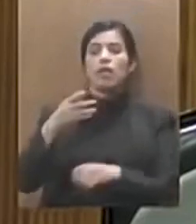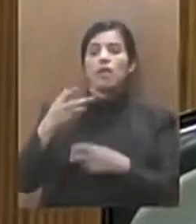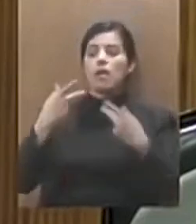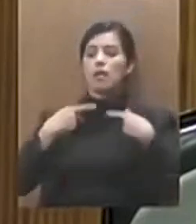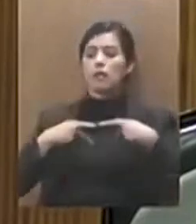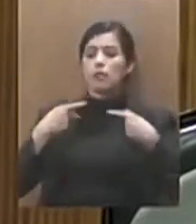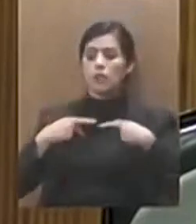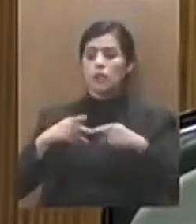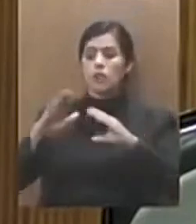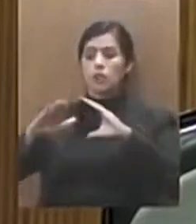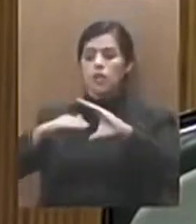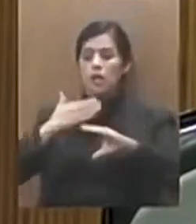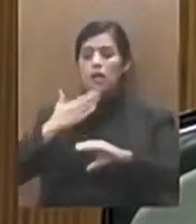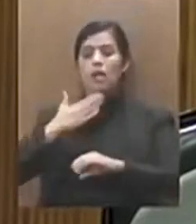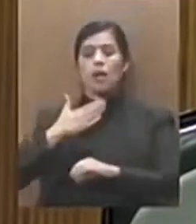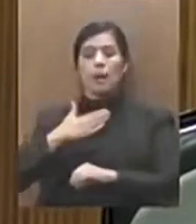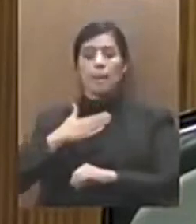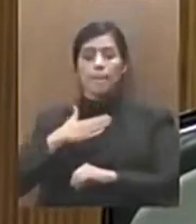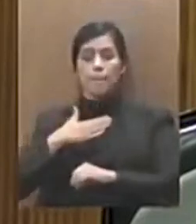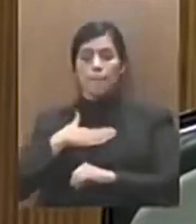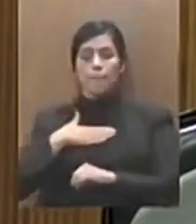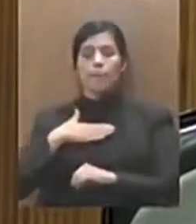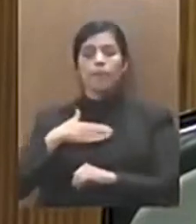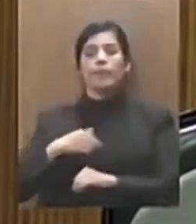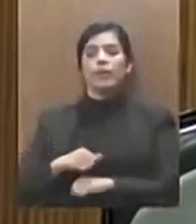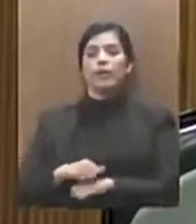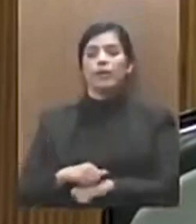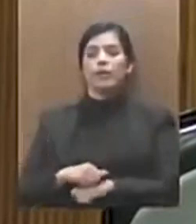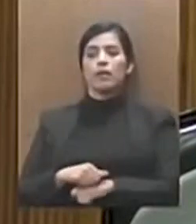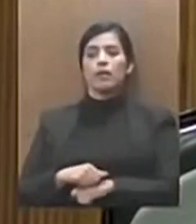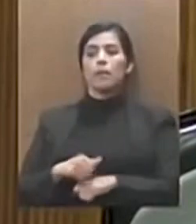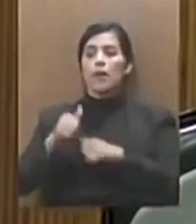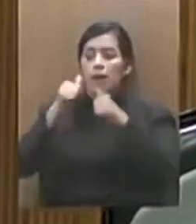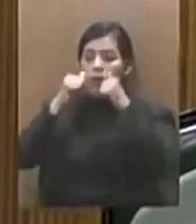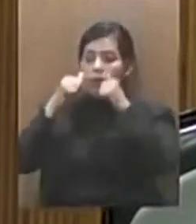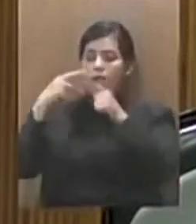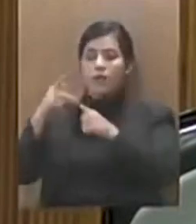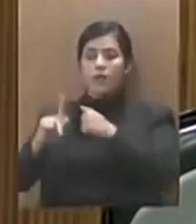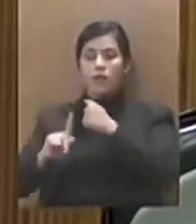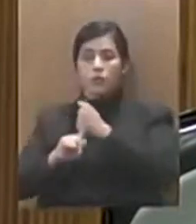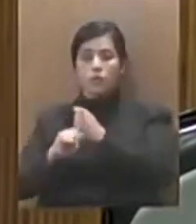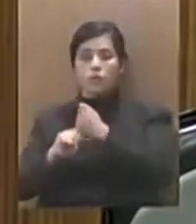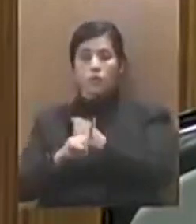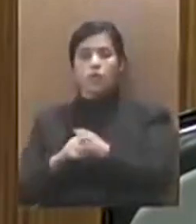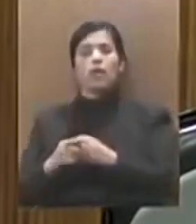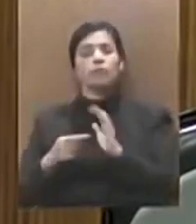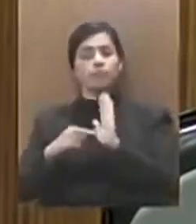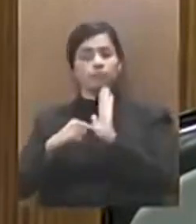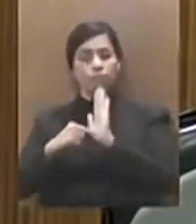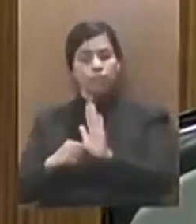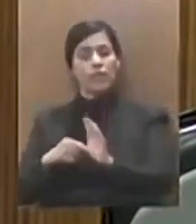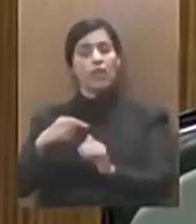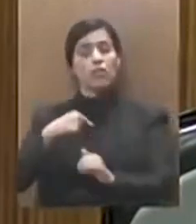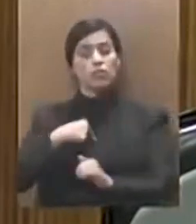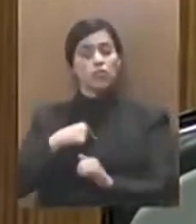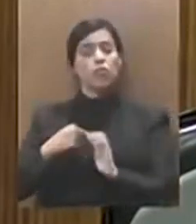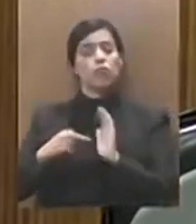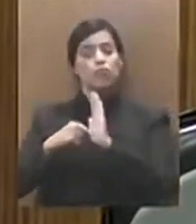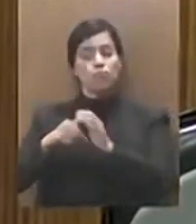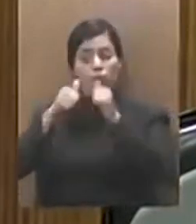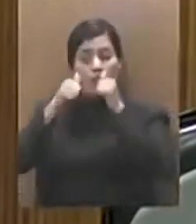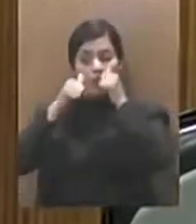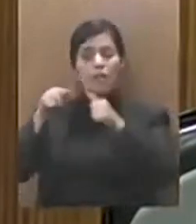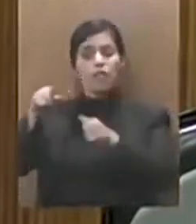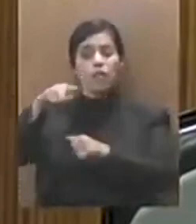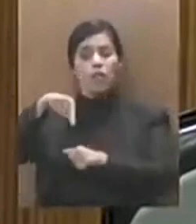y los ciudadanos que han acudido a este recinto a buscarme para atender su problemática que evidentemente me estoy ocupando de lo que